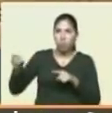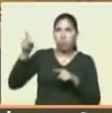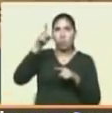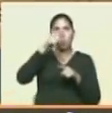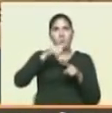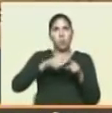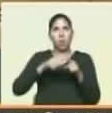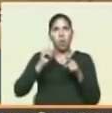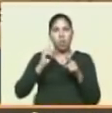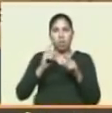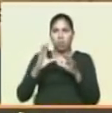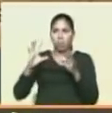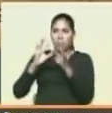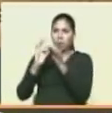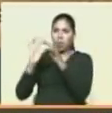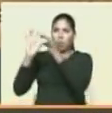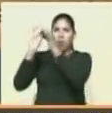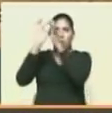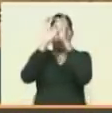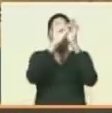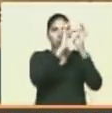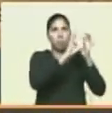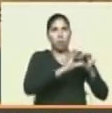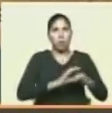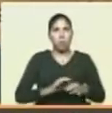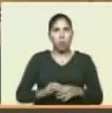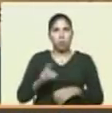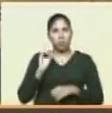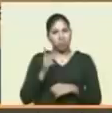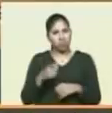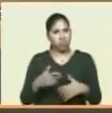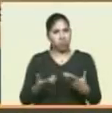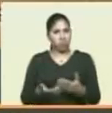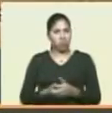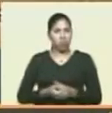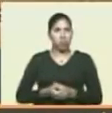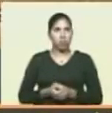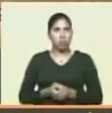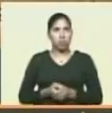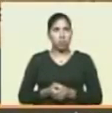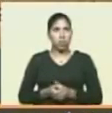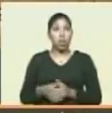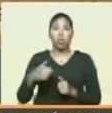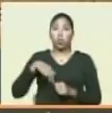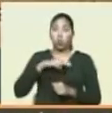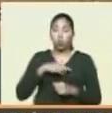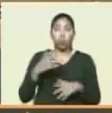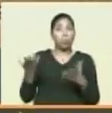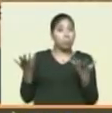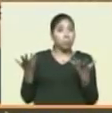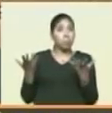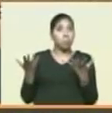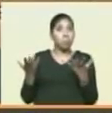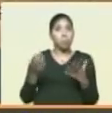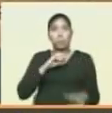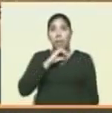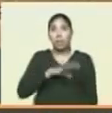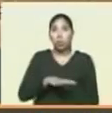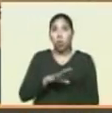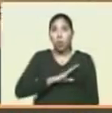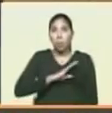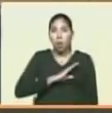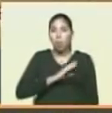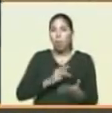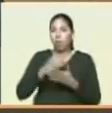le da el carácter independiente, la cualidad interdependiente. Y nosotros en algún momento de la historia de nuestro proyecto